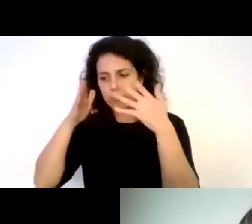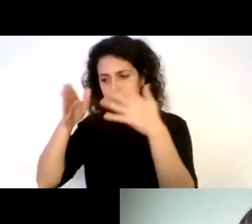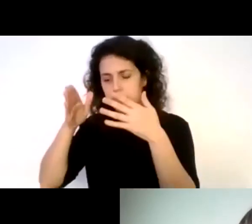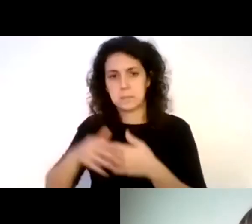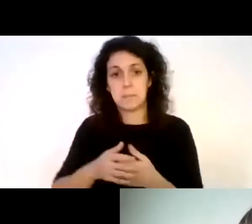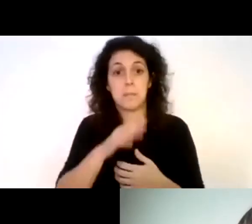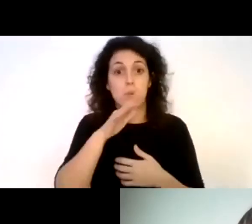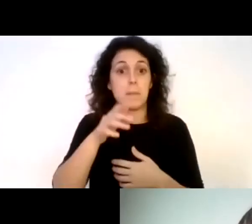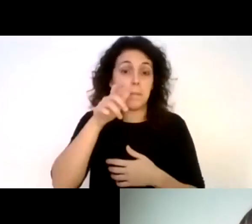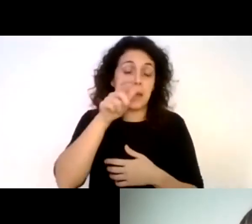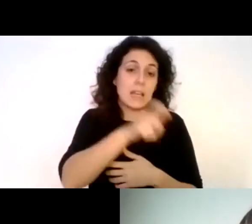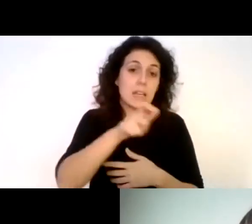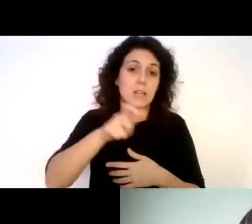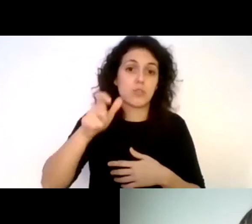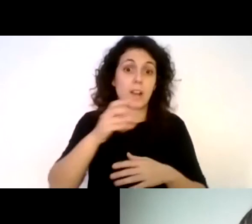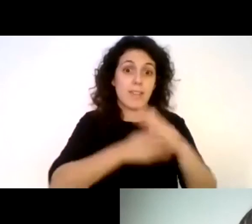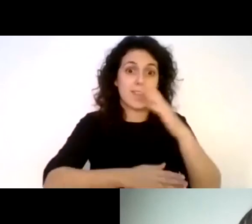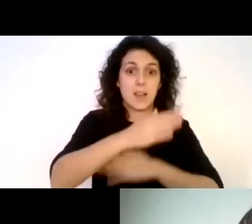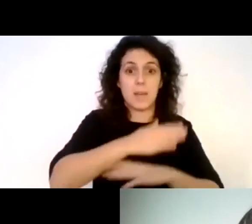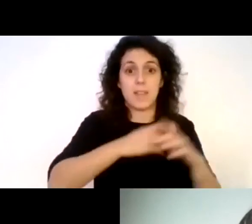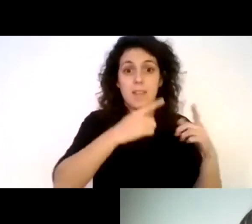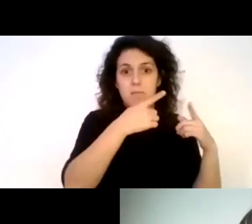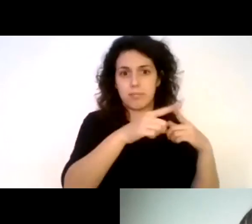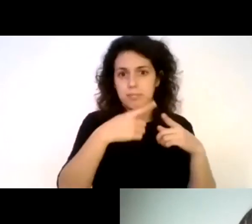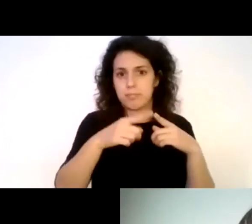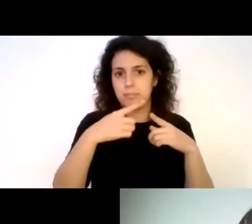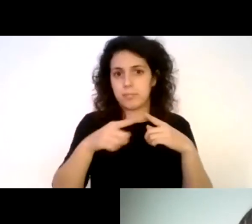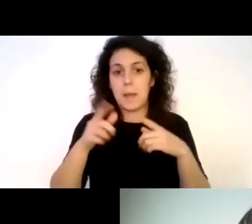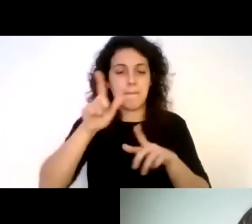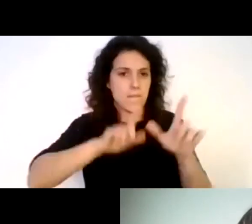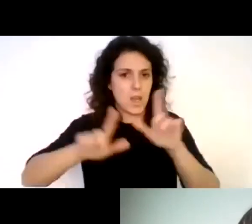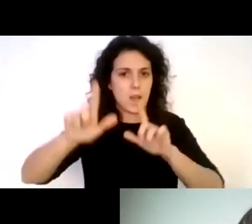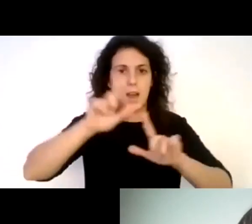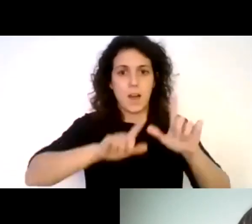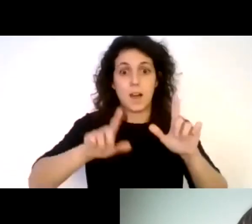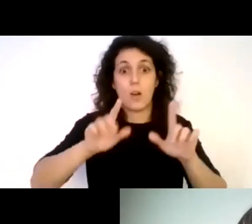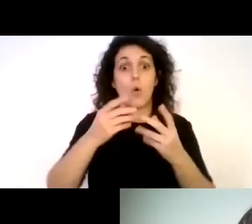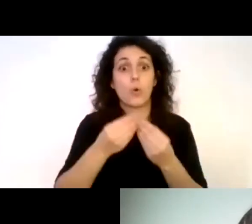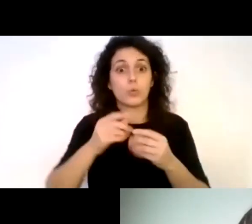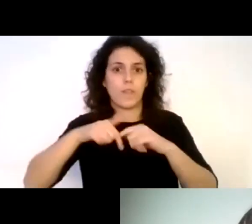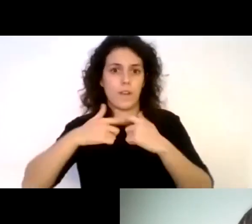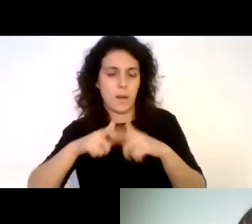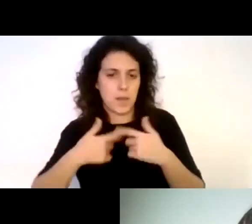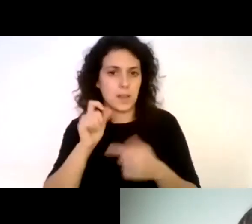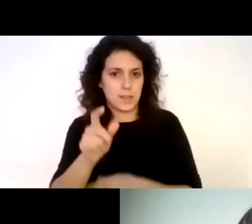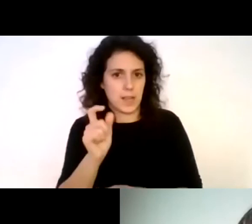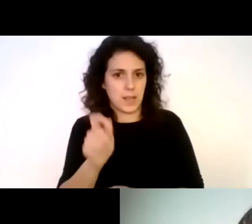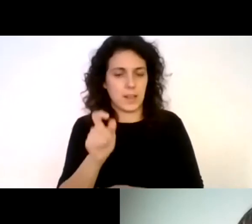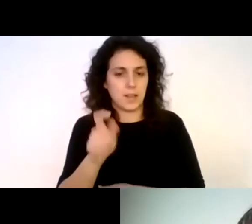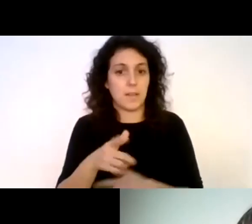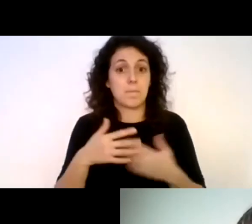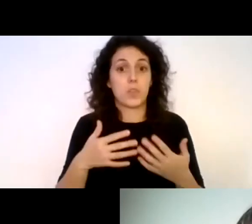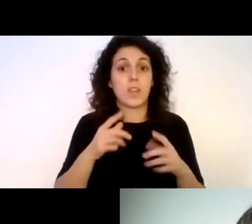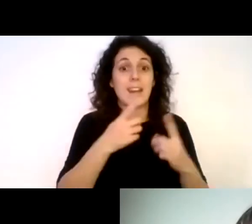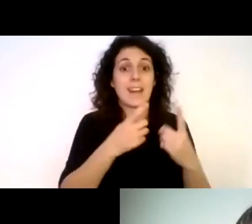Porque cuando la gente con discapacidades trabajan, viajan, lo hacen con sus familias. Y las